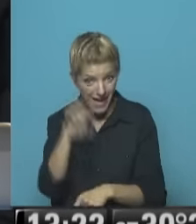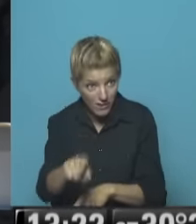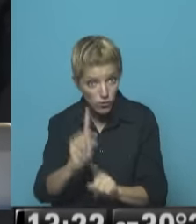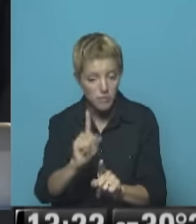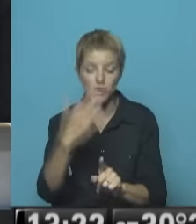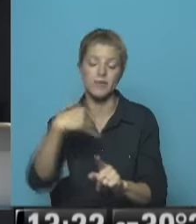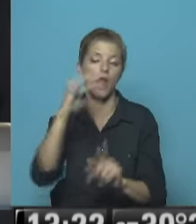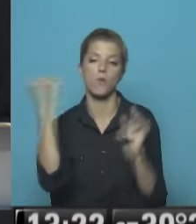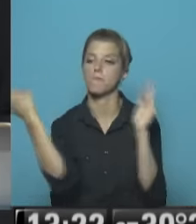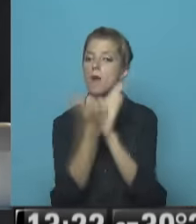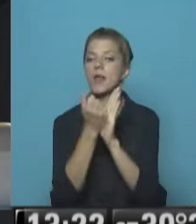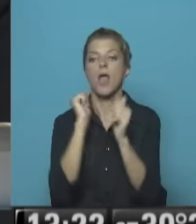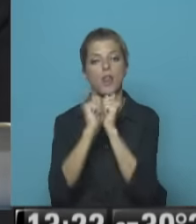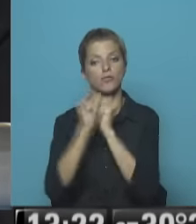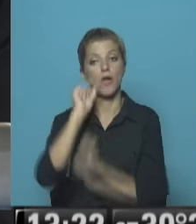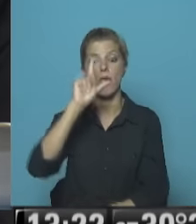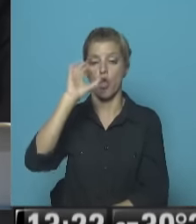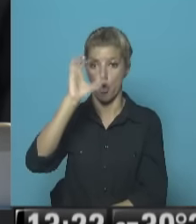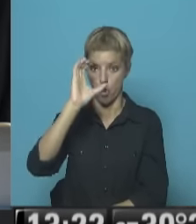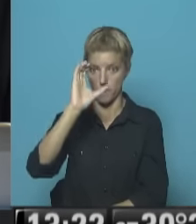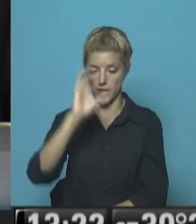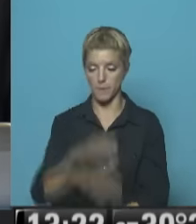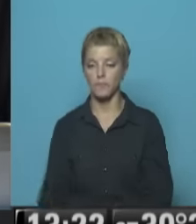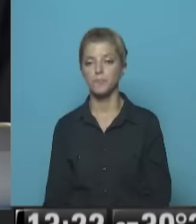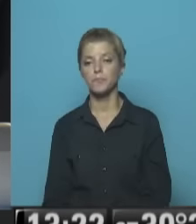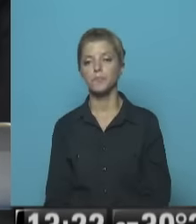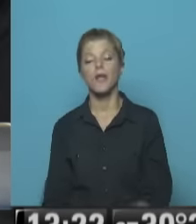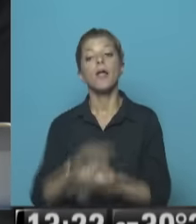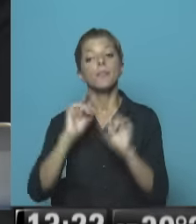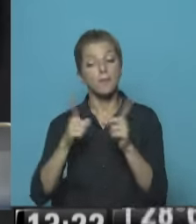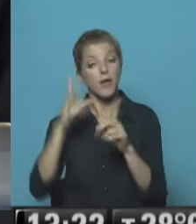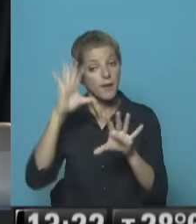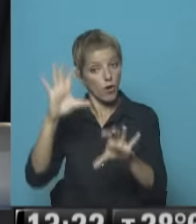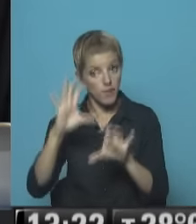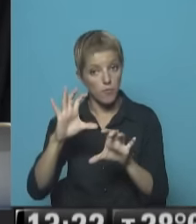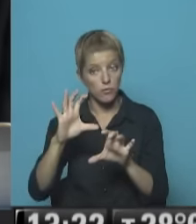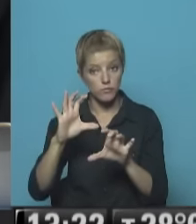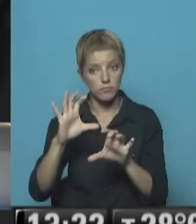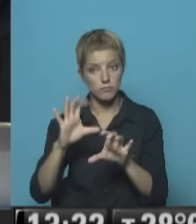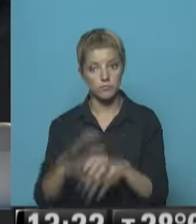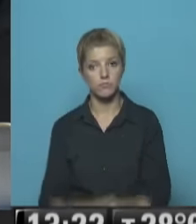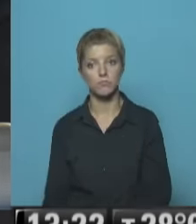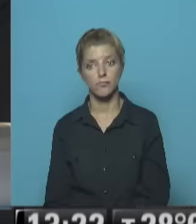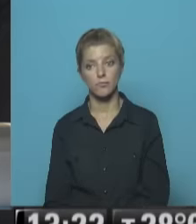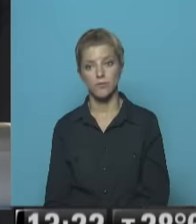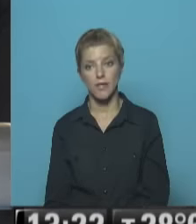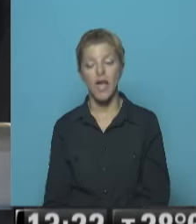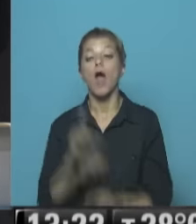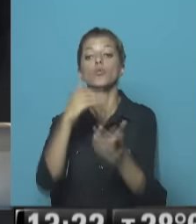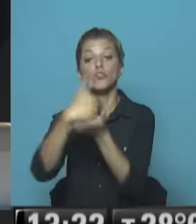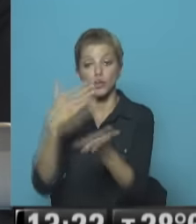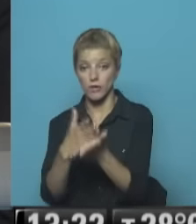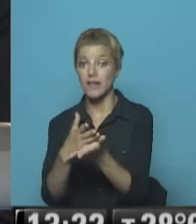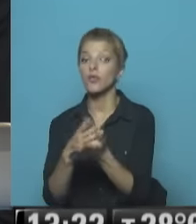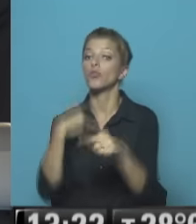un hecho histórico. Y hay que recordar también que, a pesar de que hay sectores que en la propia Colombia se siguen